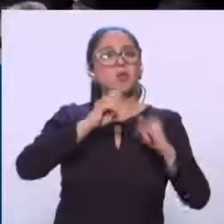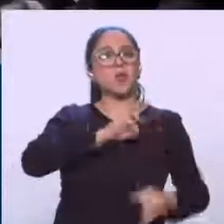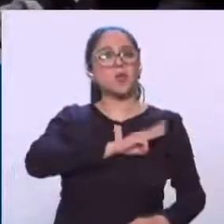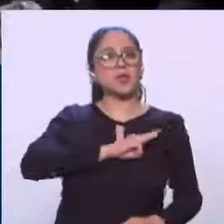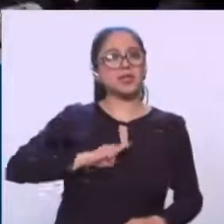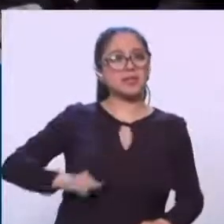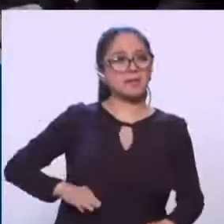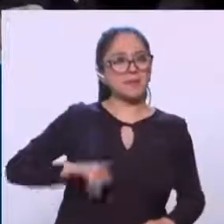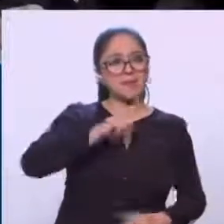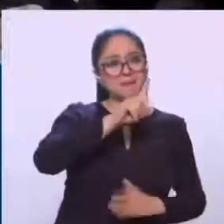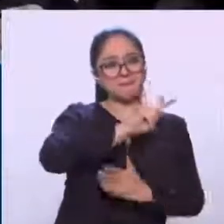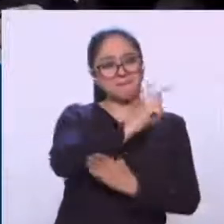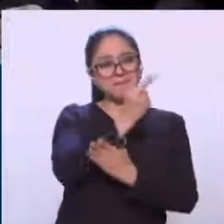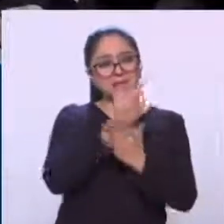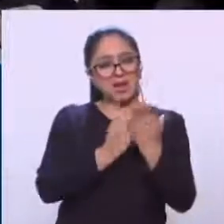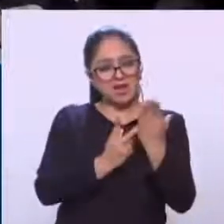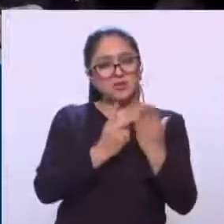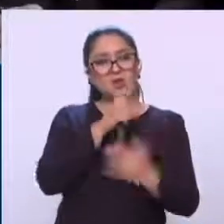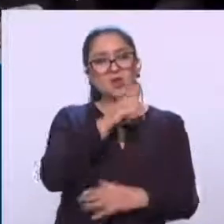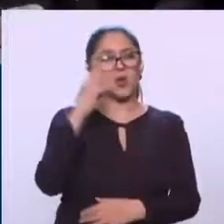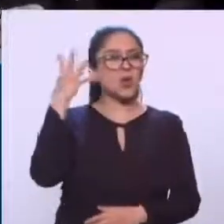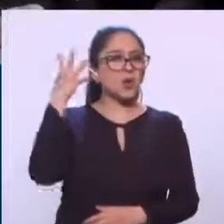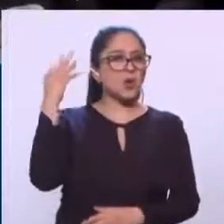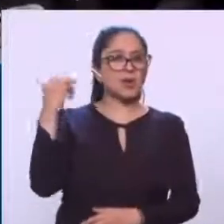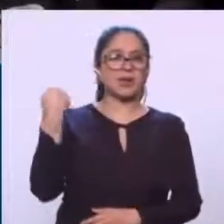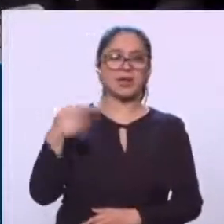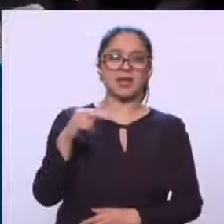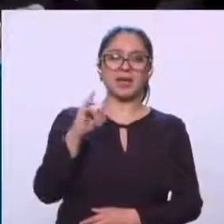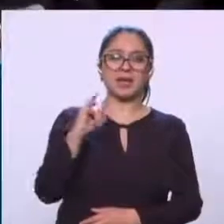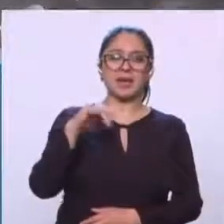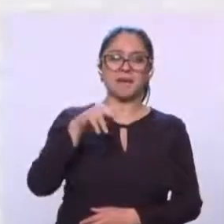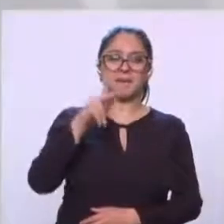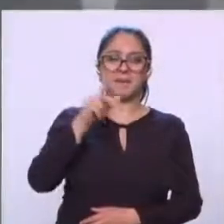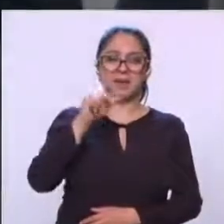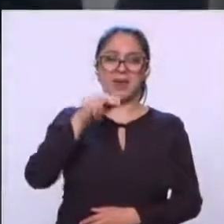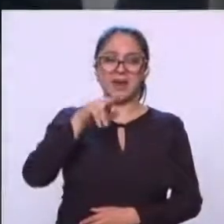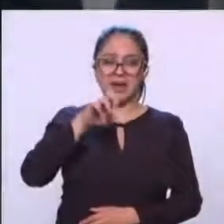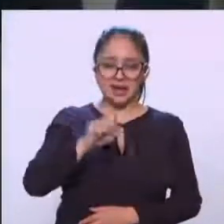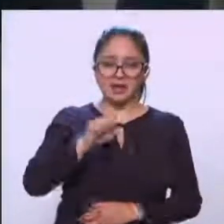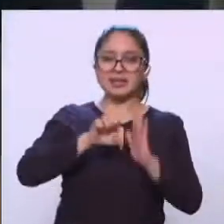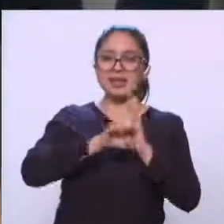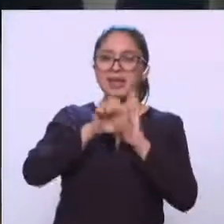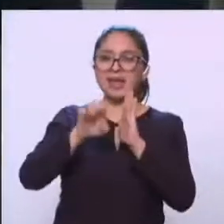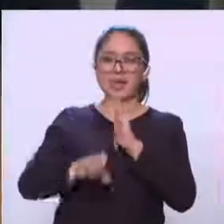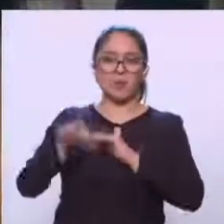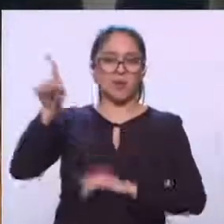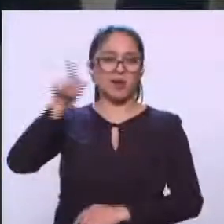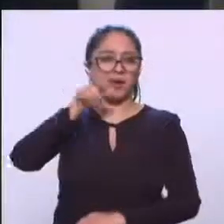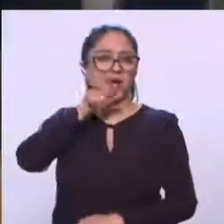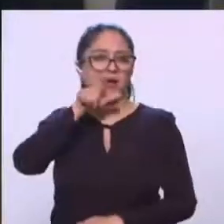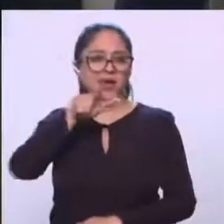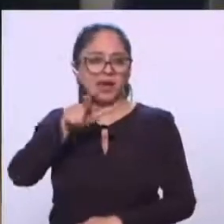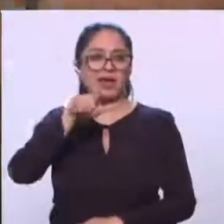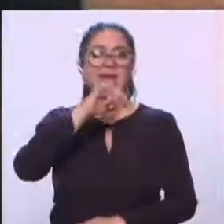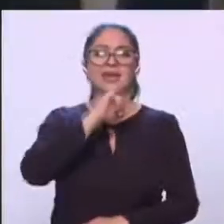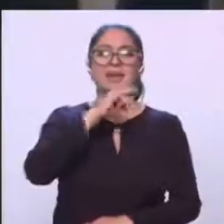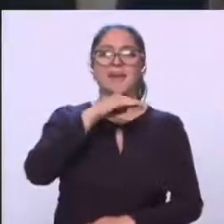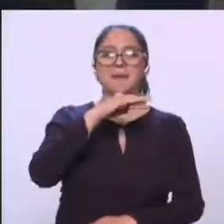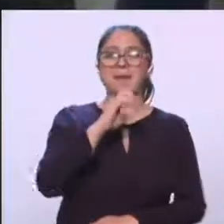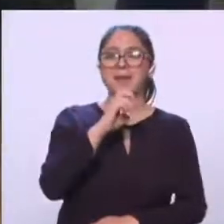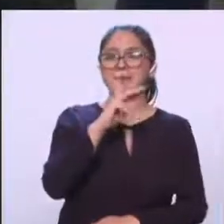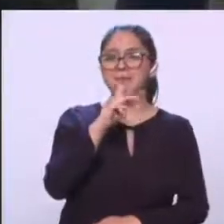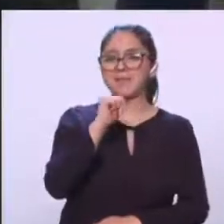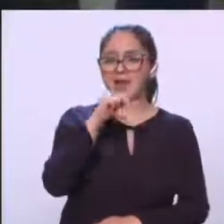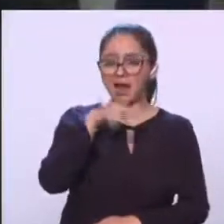Colima, se les conoce como IMPLANES. En el caso, por ejemplo, de Jalisco hay un IMPLAN que es metropolitano, que es IMEPLAN, pero en